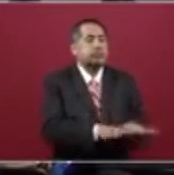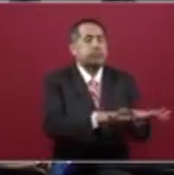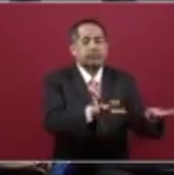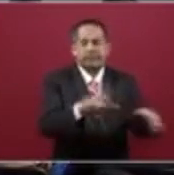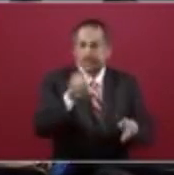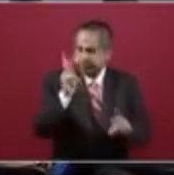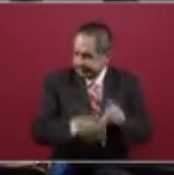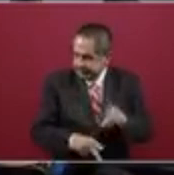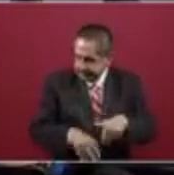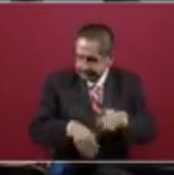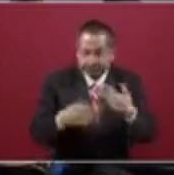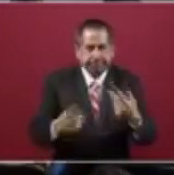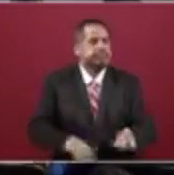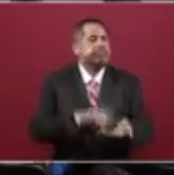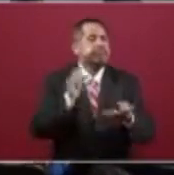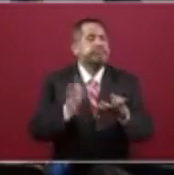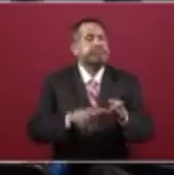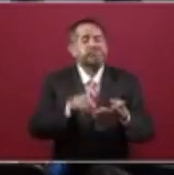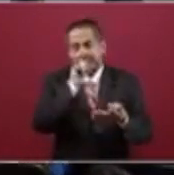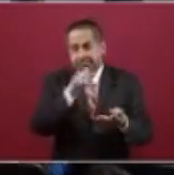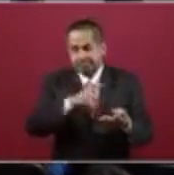así están inconclusos